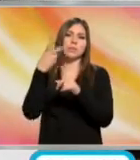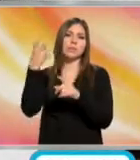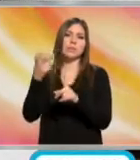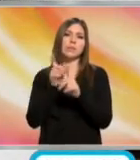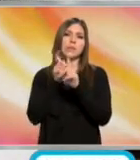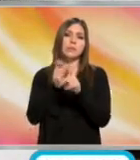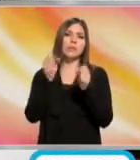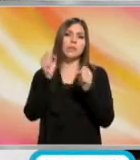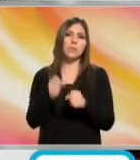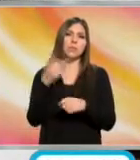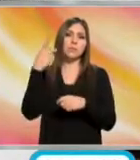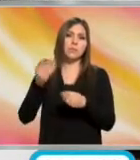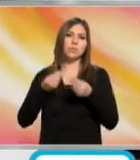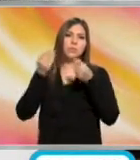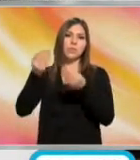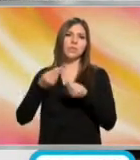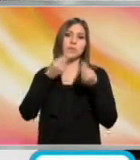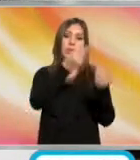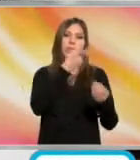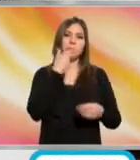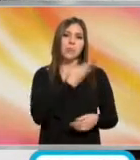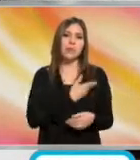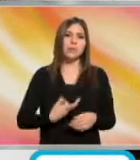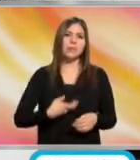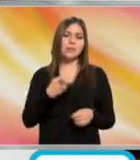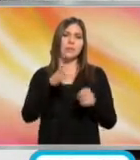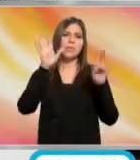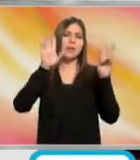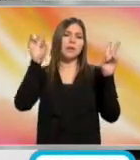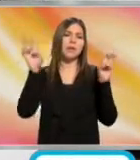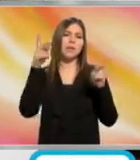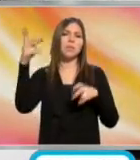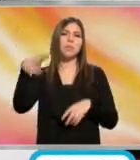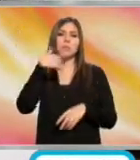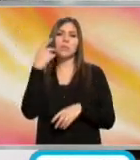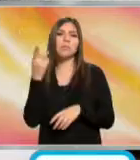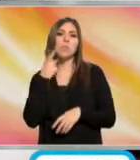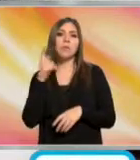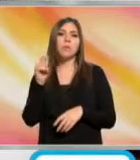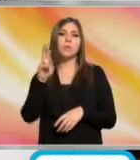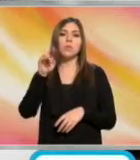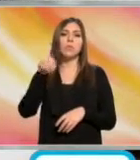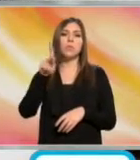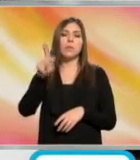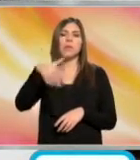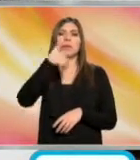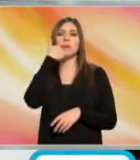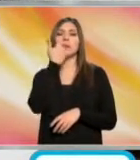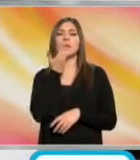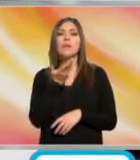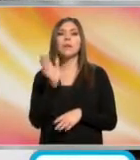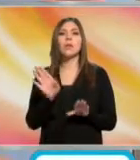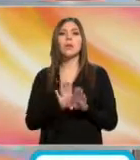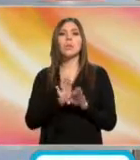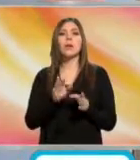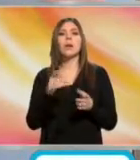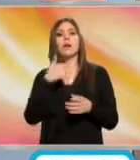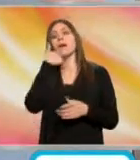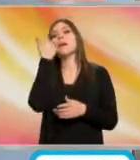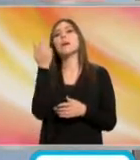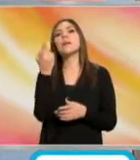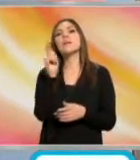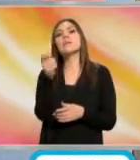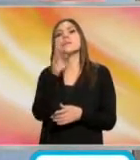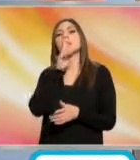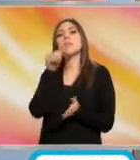orden ejecutiva, la cual prácticamente ha sido tomada como un tema político en el que Trump trata de sacar un beneficio en estos